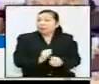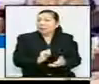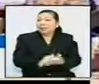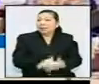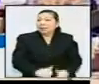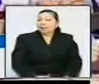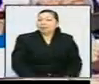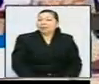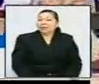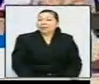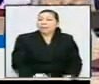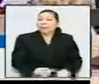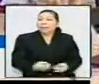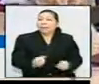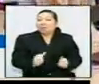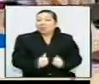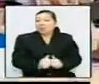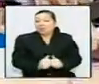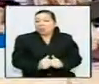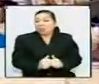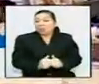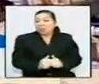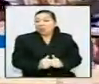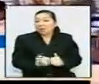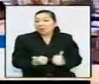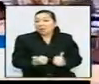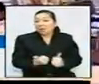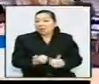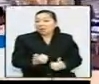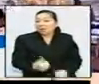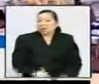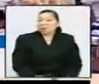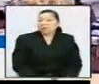correcta. Entonces, fue con Jaco Rosas, fue con otro